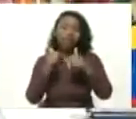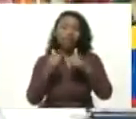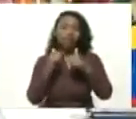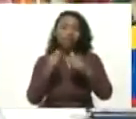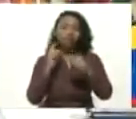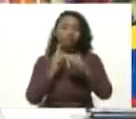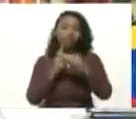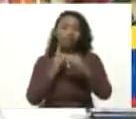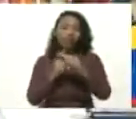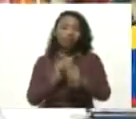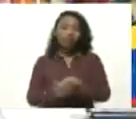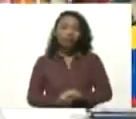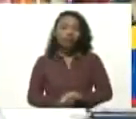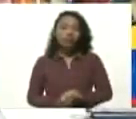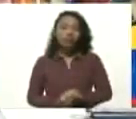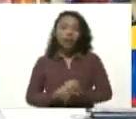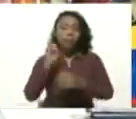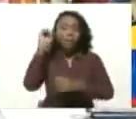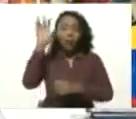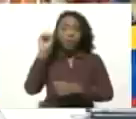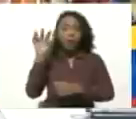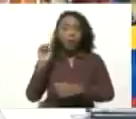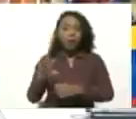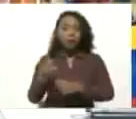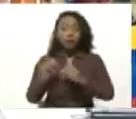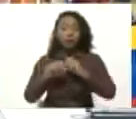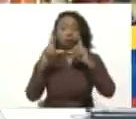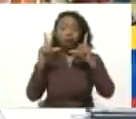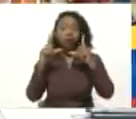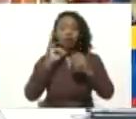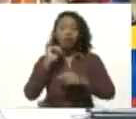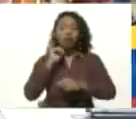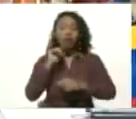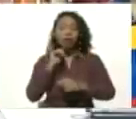Buenas noticias. Semáforo, mire, impresionante, ¿no? Los datos,